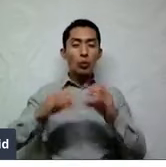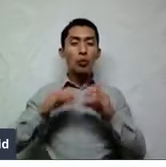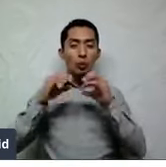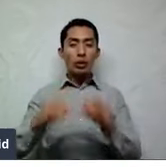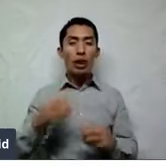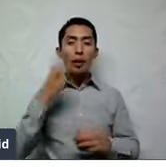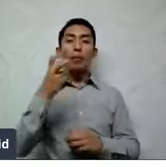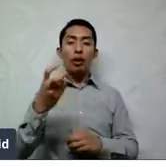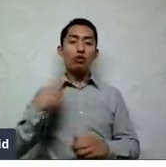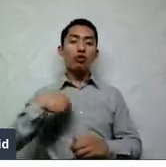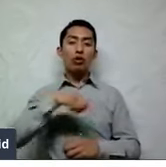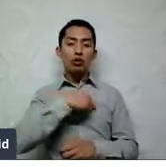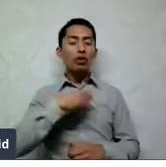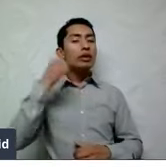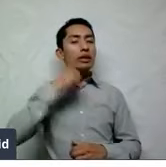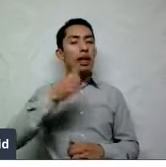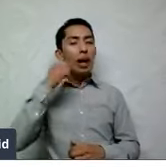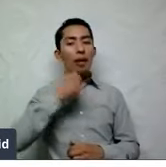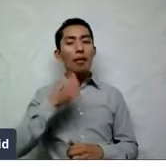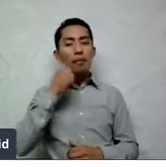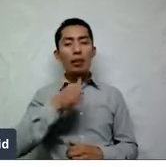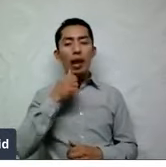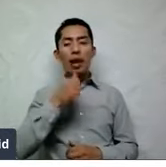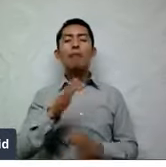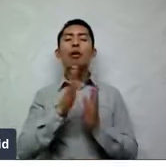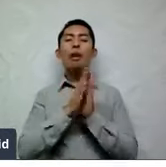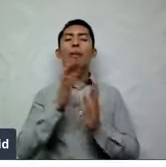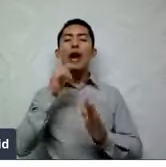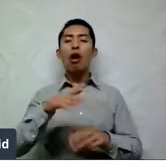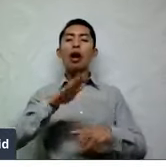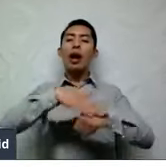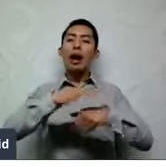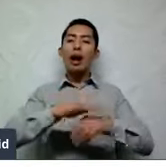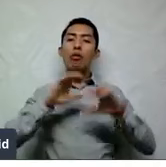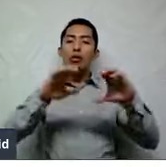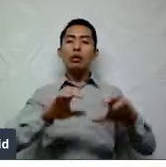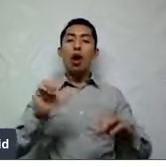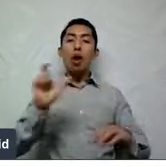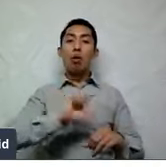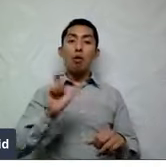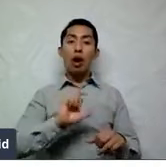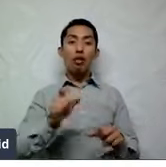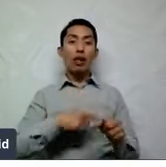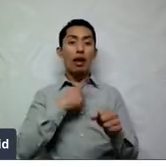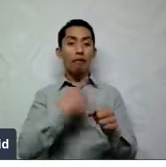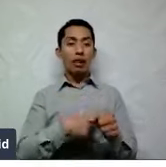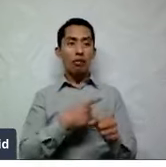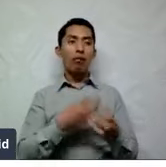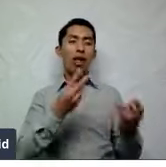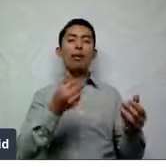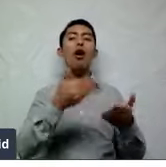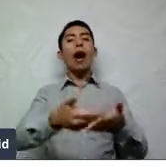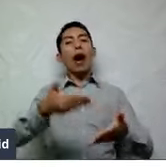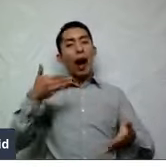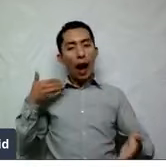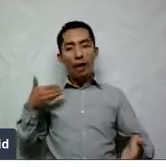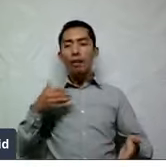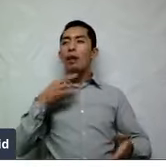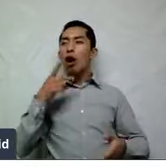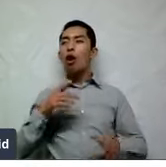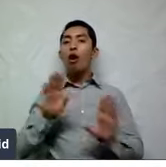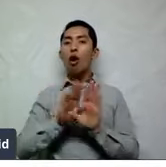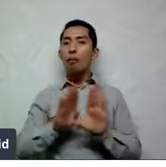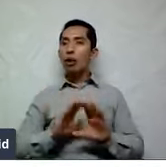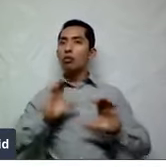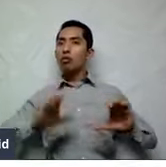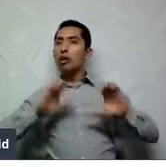que nosotros pedimos siempre prevención. Acuérdense que se gasta más enfermo que prevenir. Entonces, más vale prevenir que lamentar, dice un dicho.